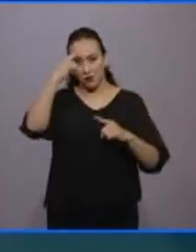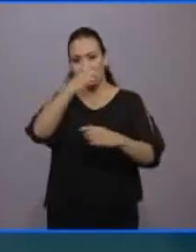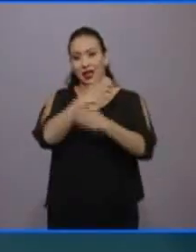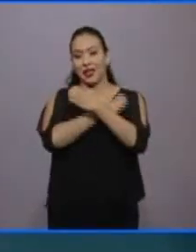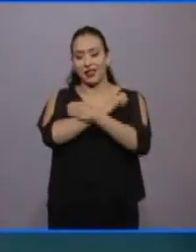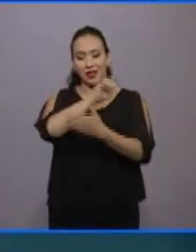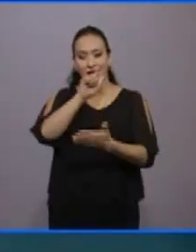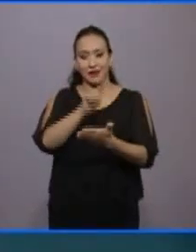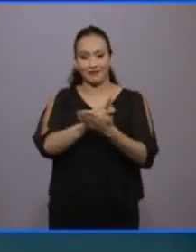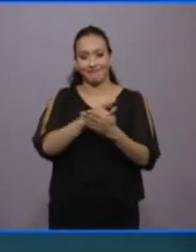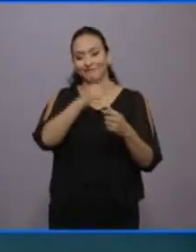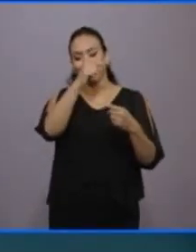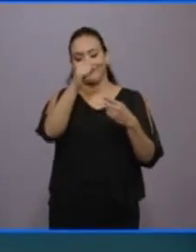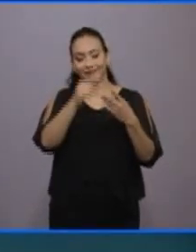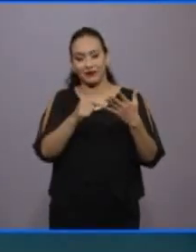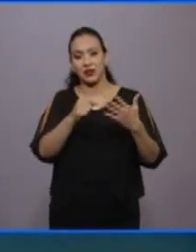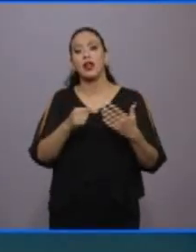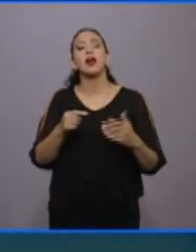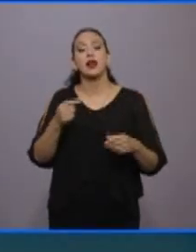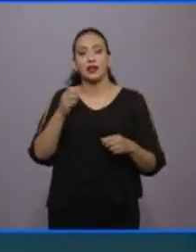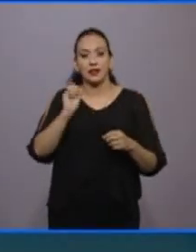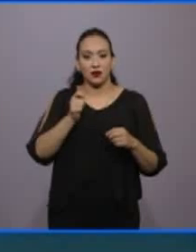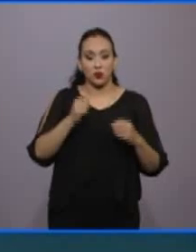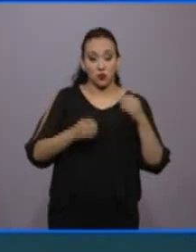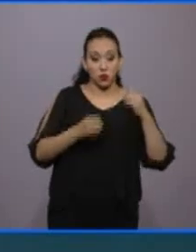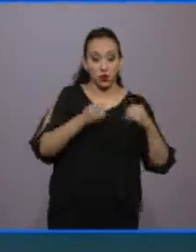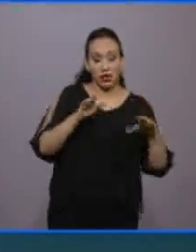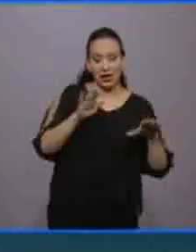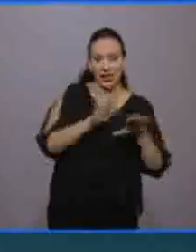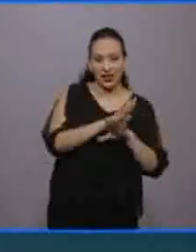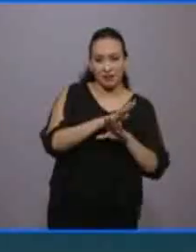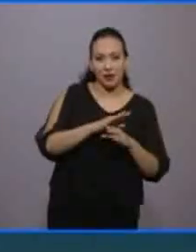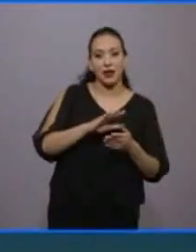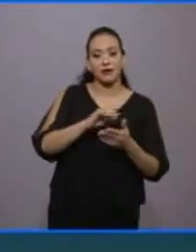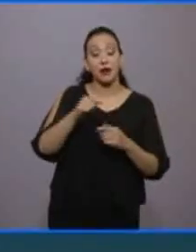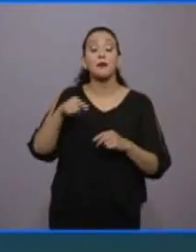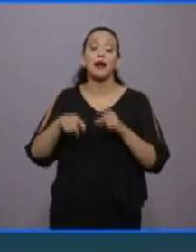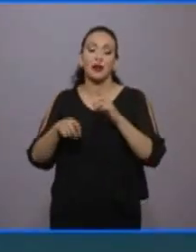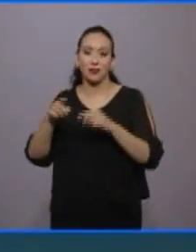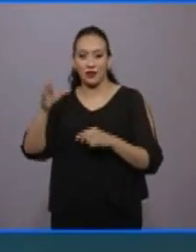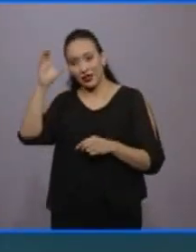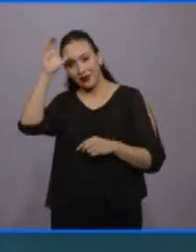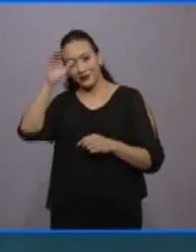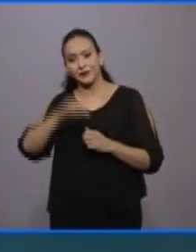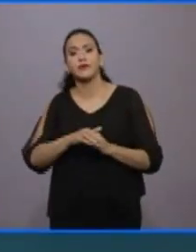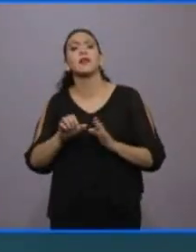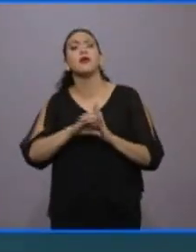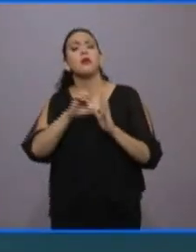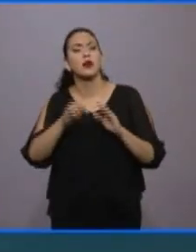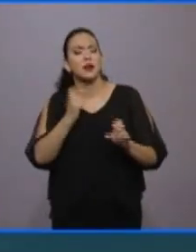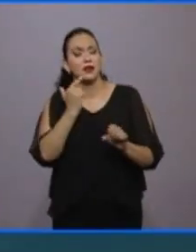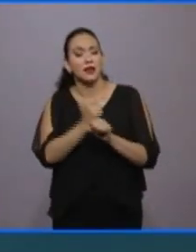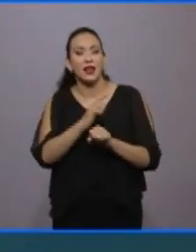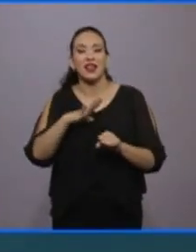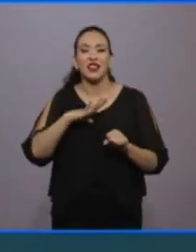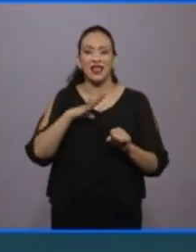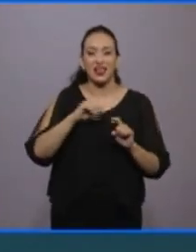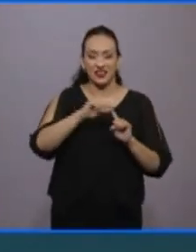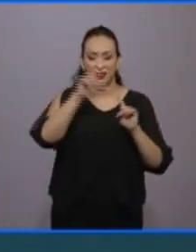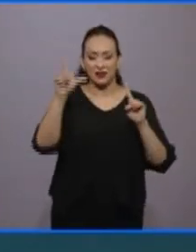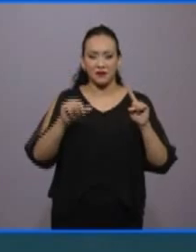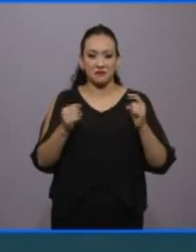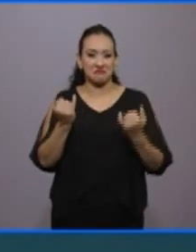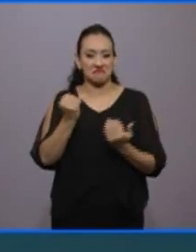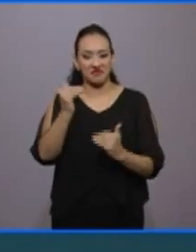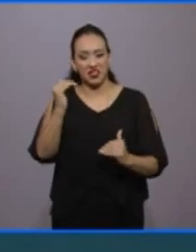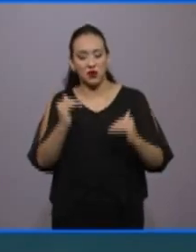Legal, transformando el campo jurídico desde la educación clínica, la cual aborda las desigualdades estructurales que enfrentan las